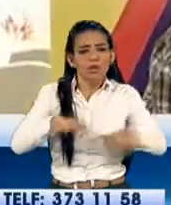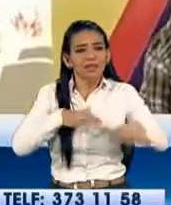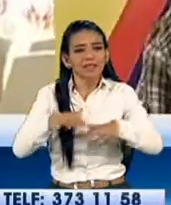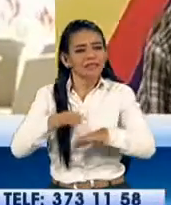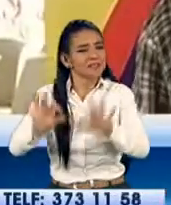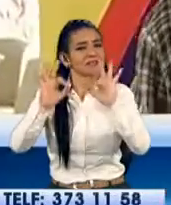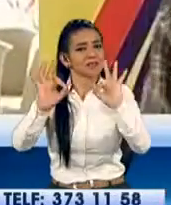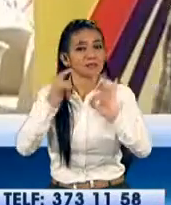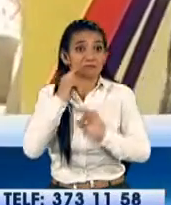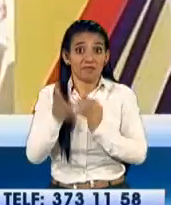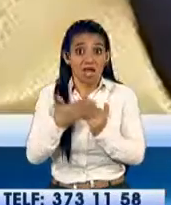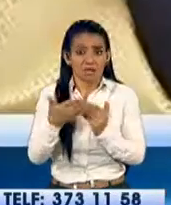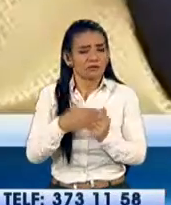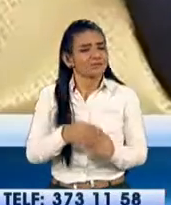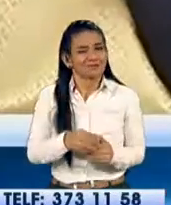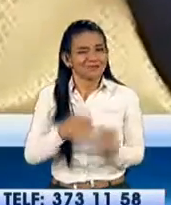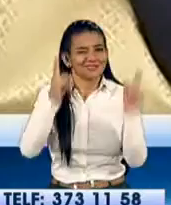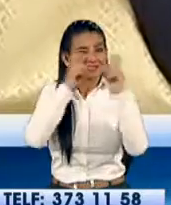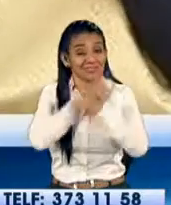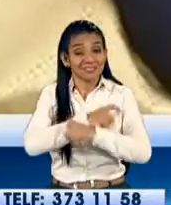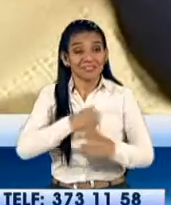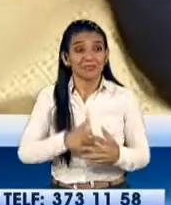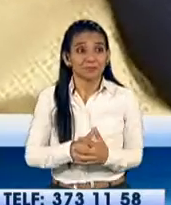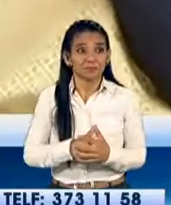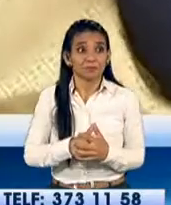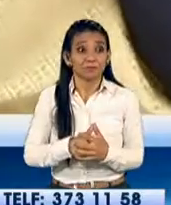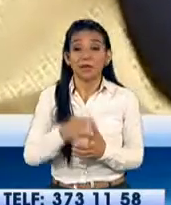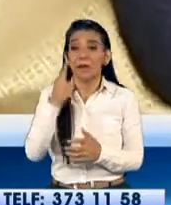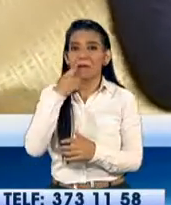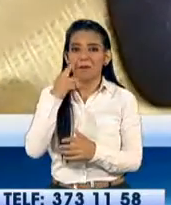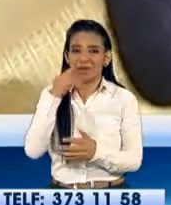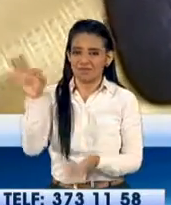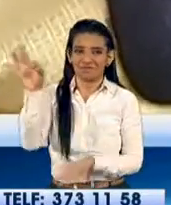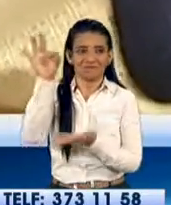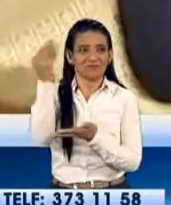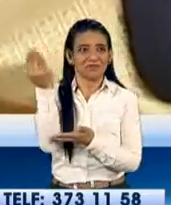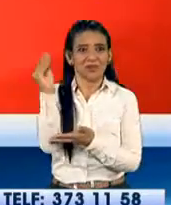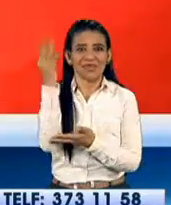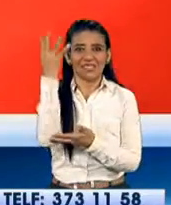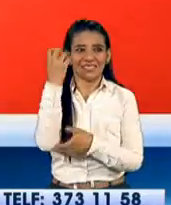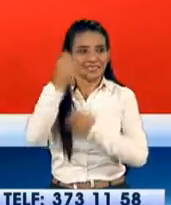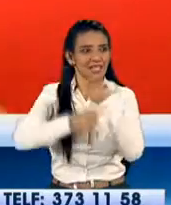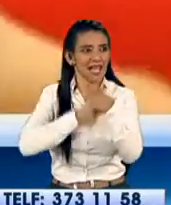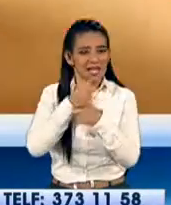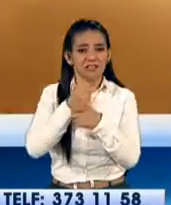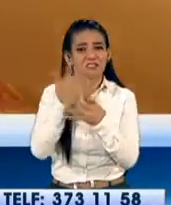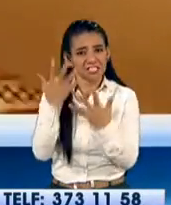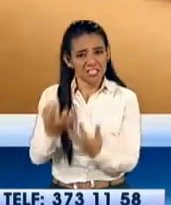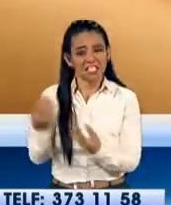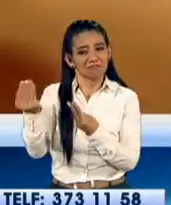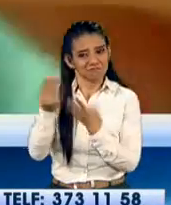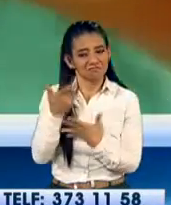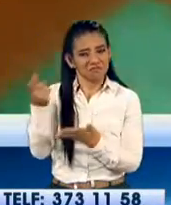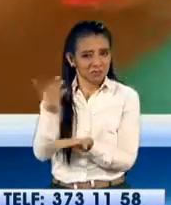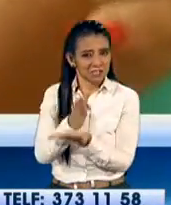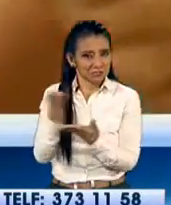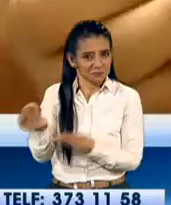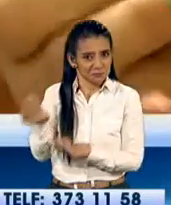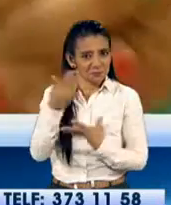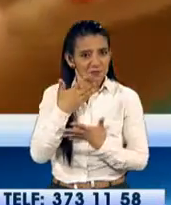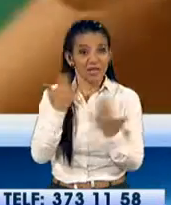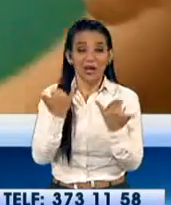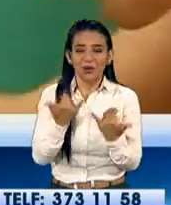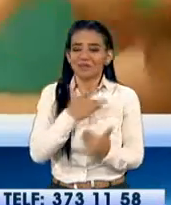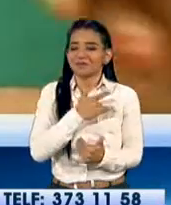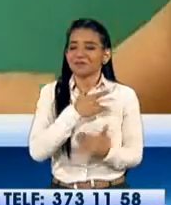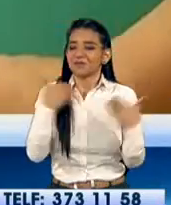actividades, porque no ha sido tan fácil. Con la autorización de su padre, esta joven de 15 años quiso compartir su testimonio. Ahora se